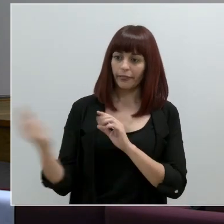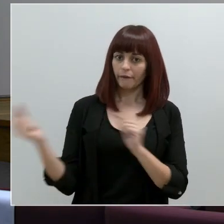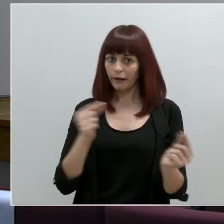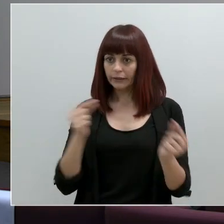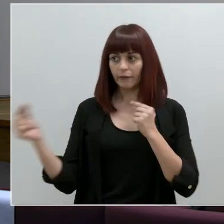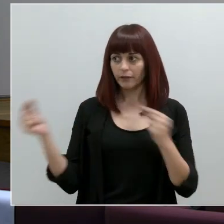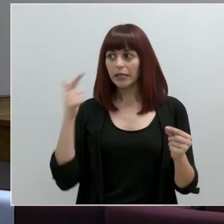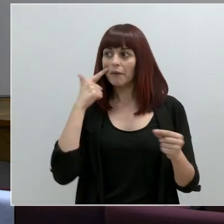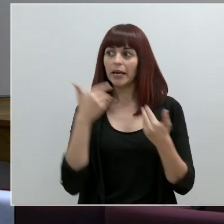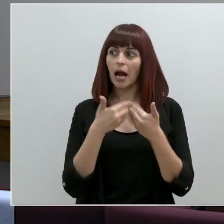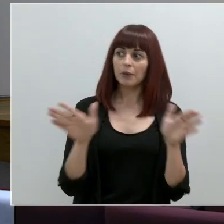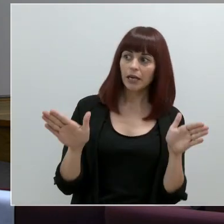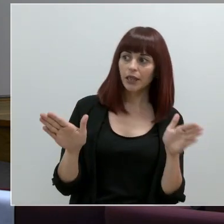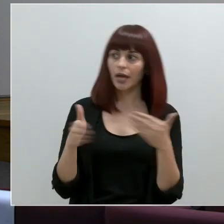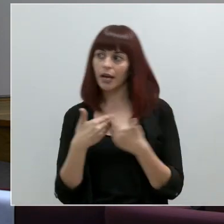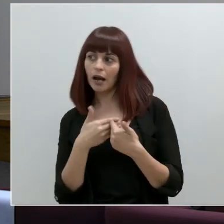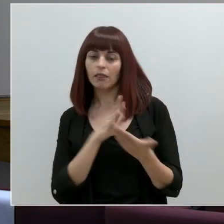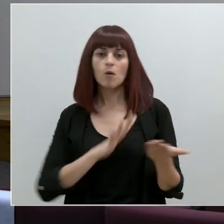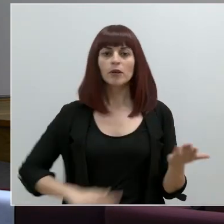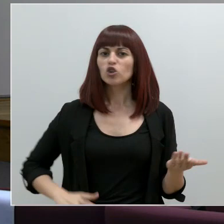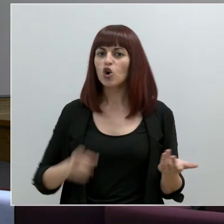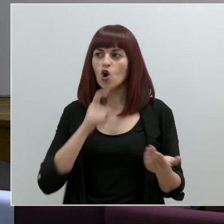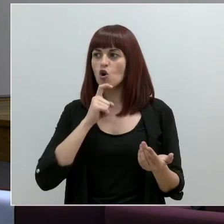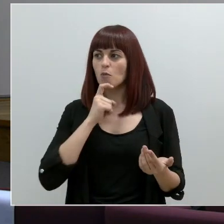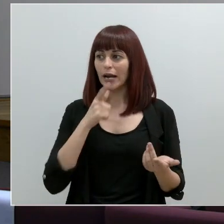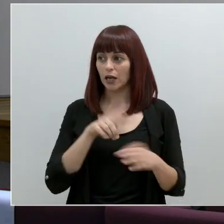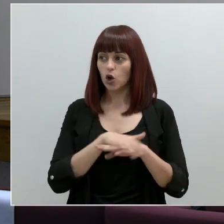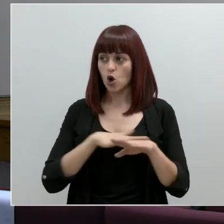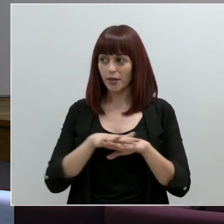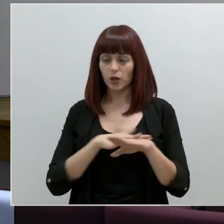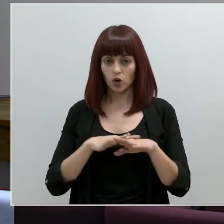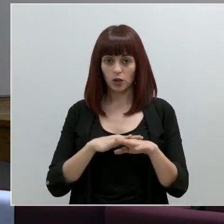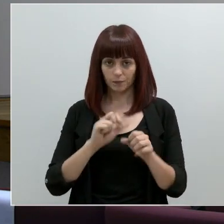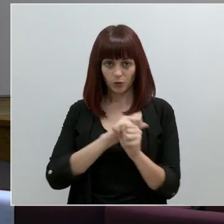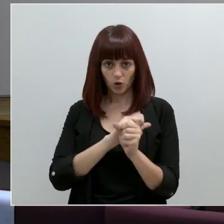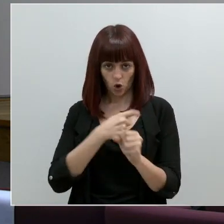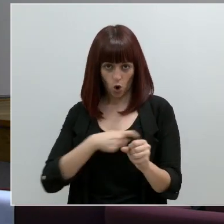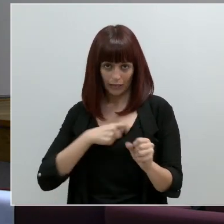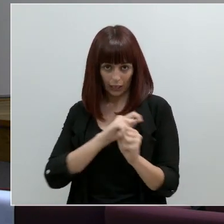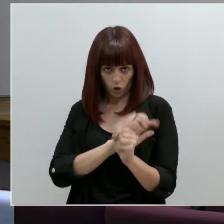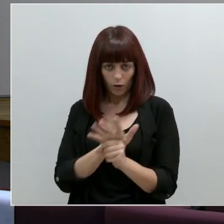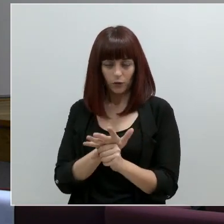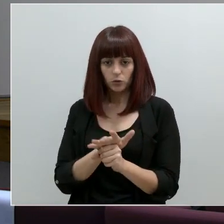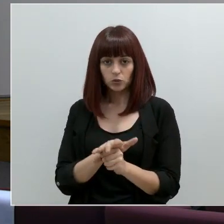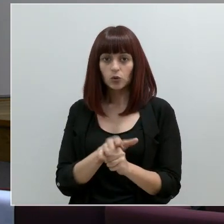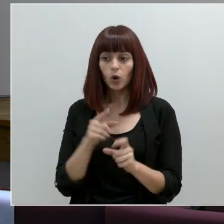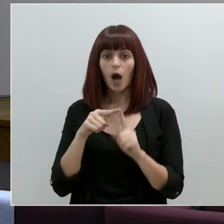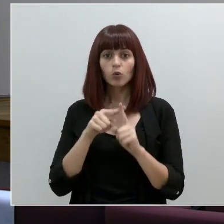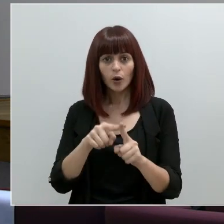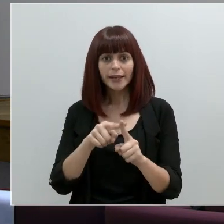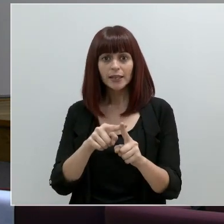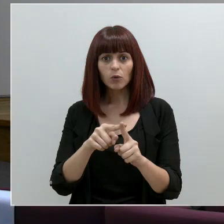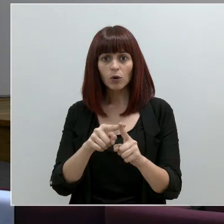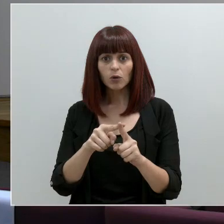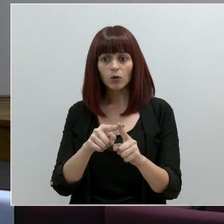hay que abrir o qué no hay que abrir de momento? El Gobierno, el Comité COVID, usted mismo, el Gobierno, ¿tienen un objetivo a